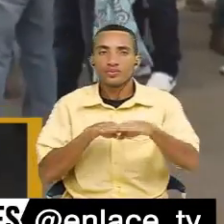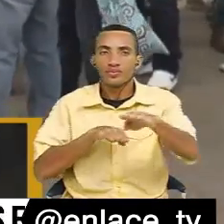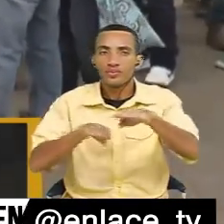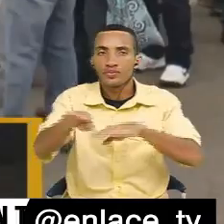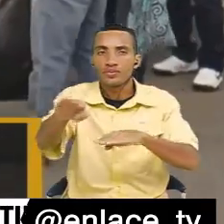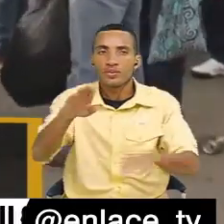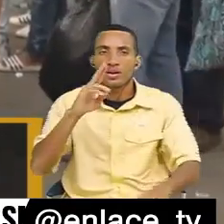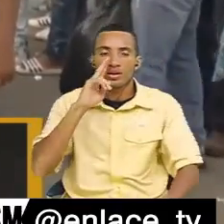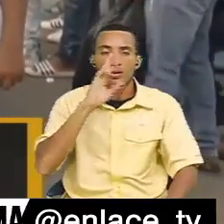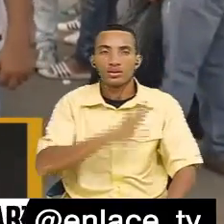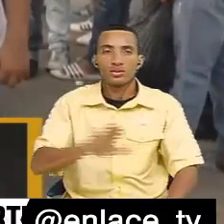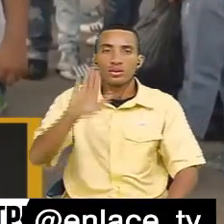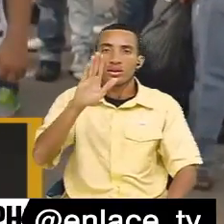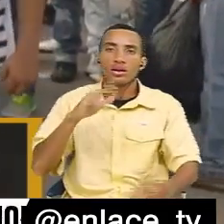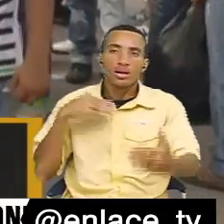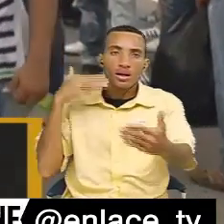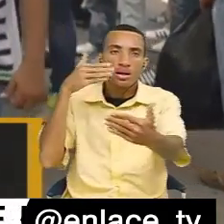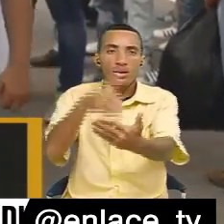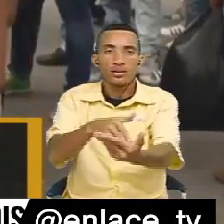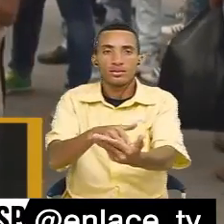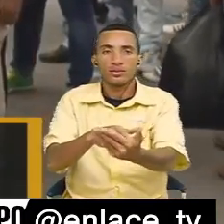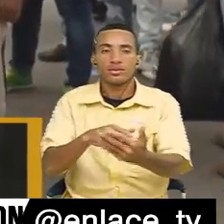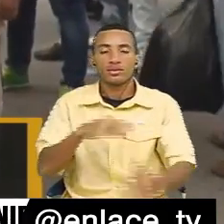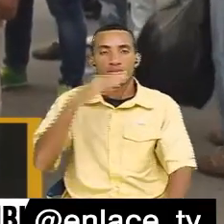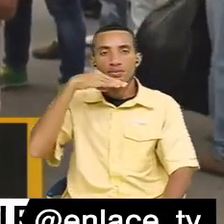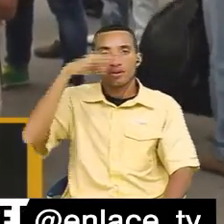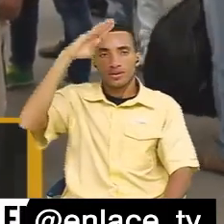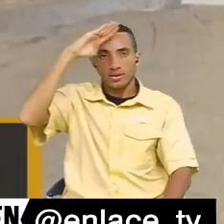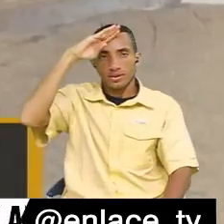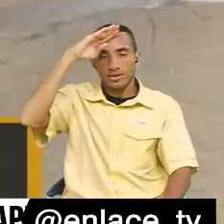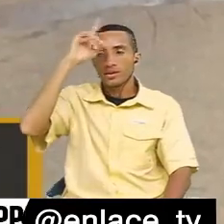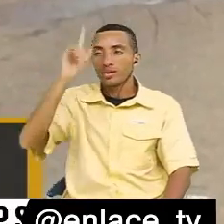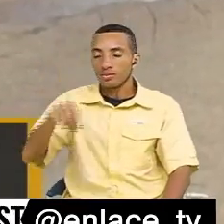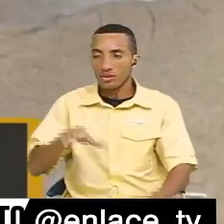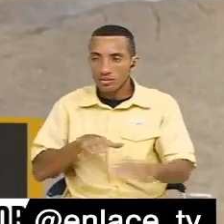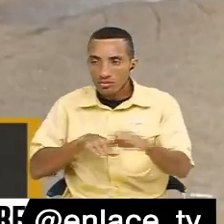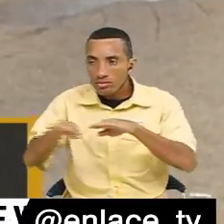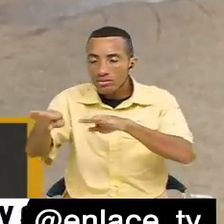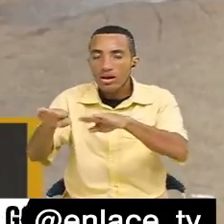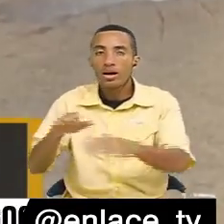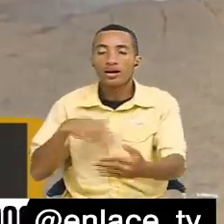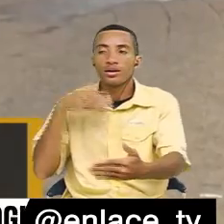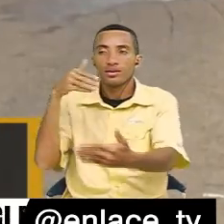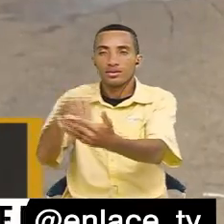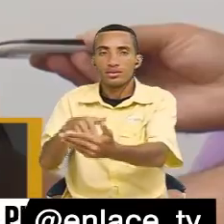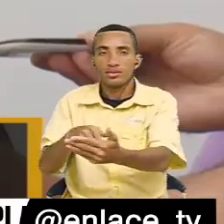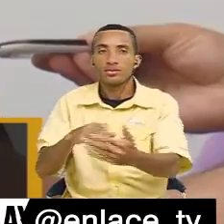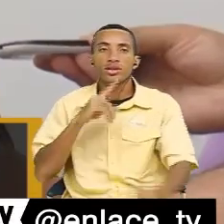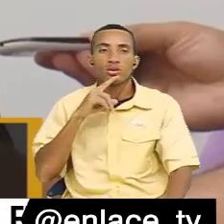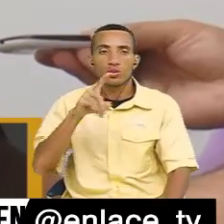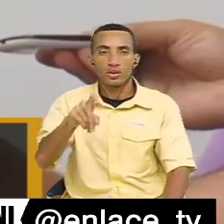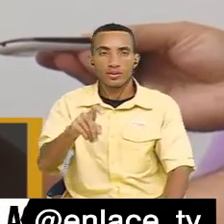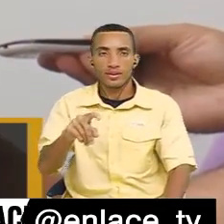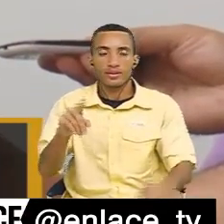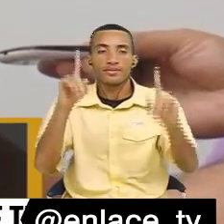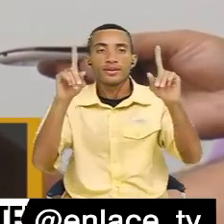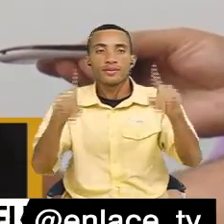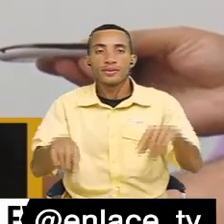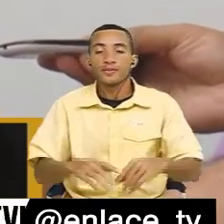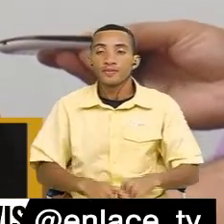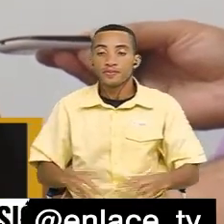hacia Medellín y Bucaramanga. Allí la Policía Nacional, a través de la Policía de Tránsito